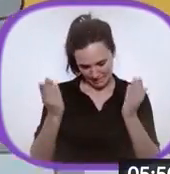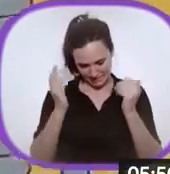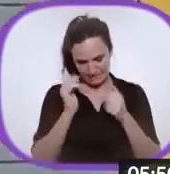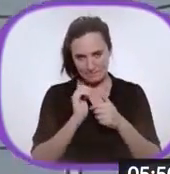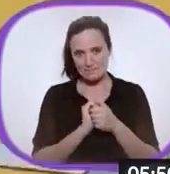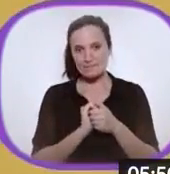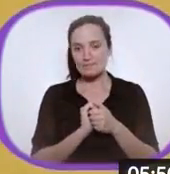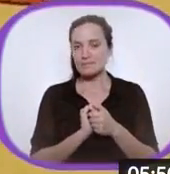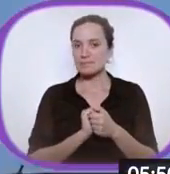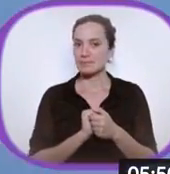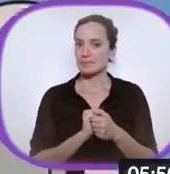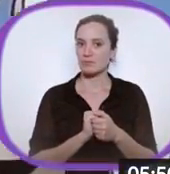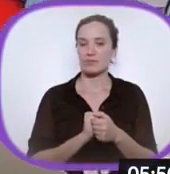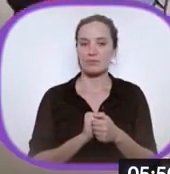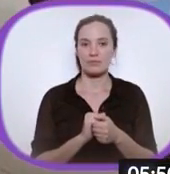señor.